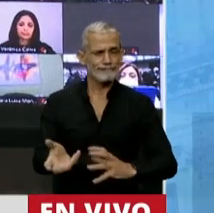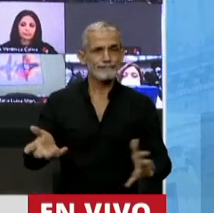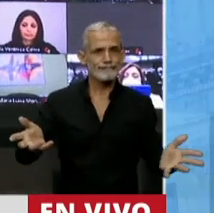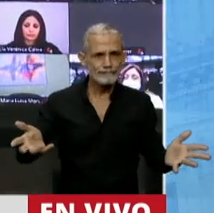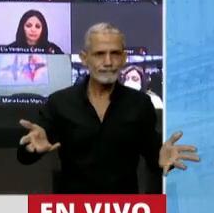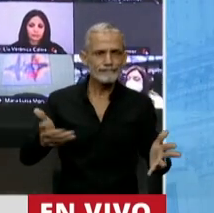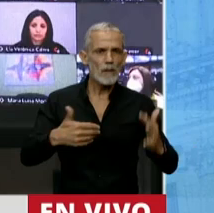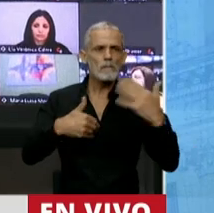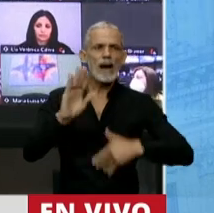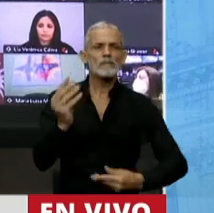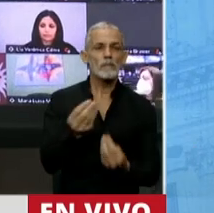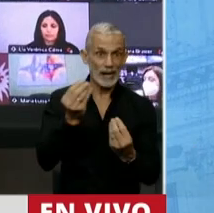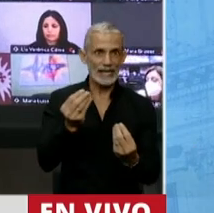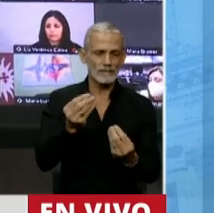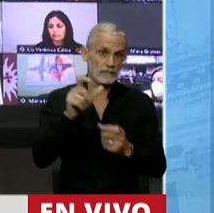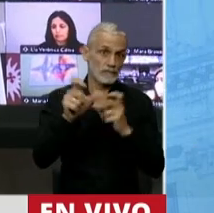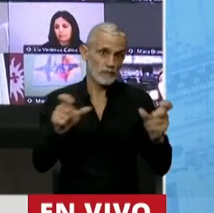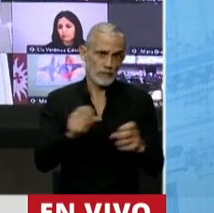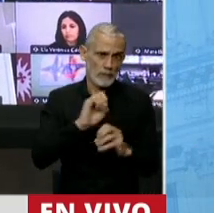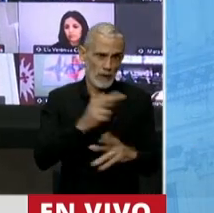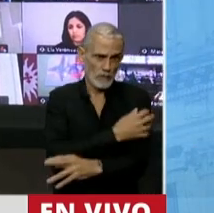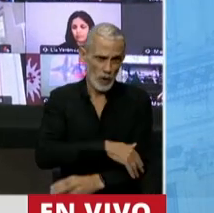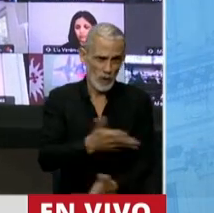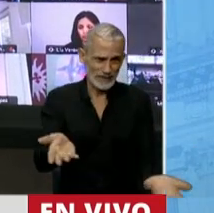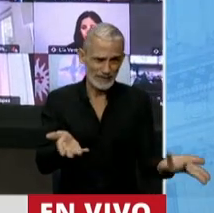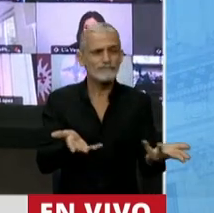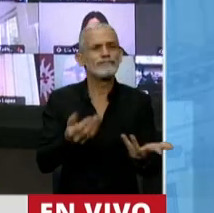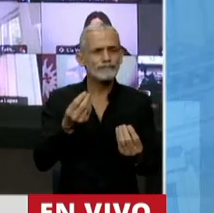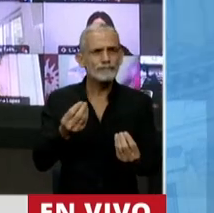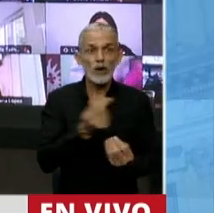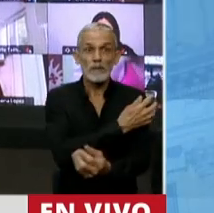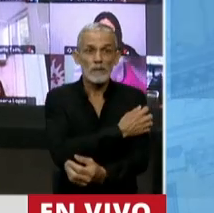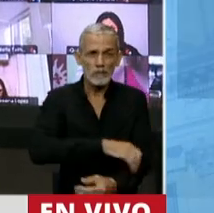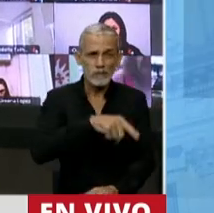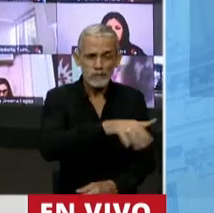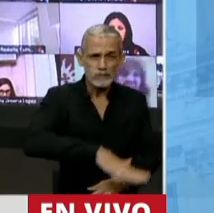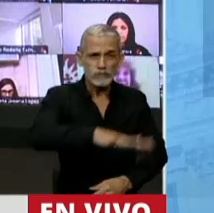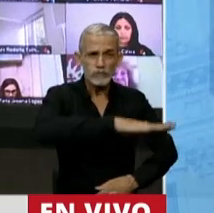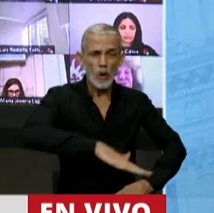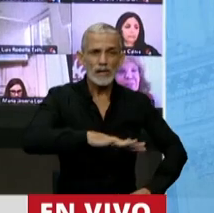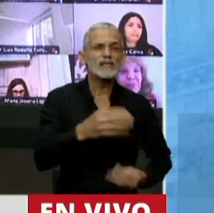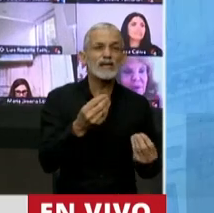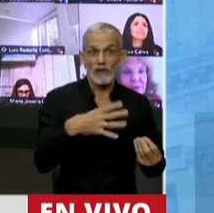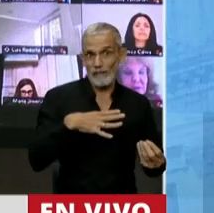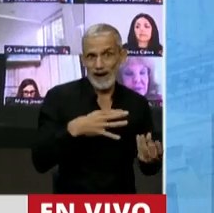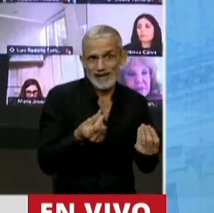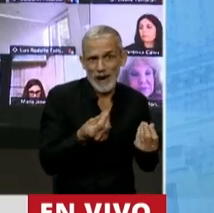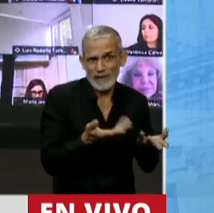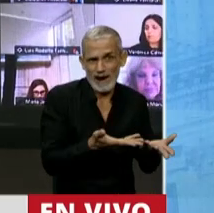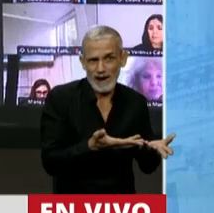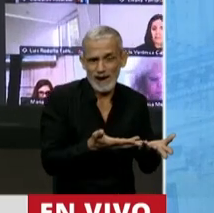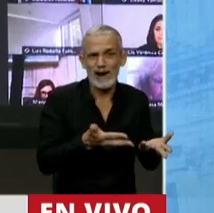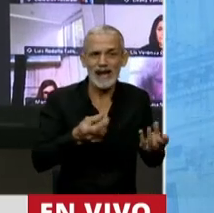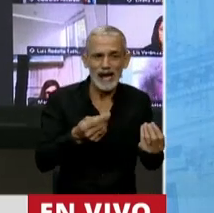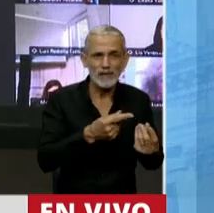Y particularmente, obviamente, para los más postergados, porque la pobreza, por definición, es falta de capital, y no se